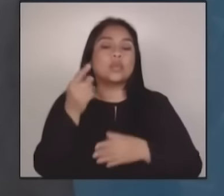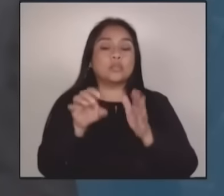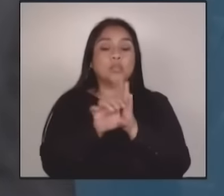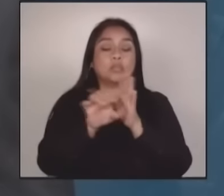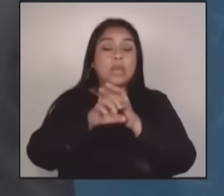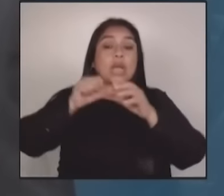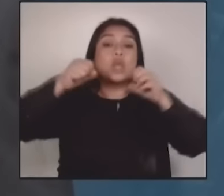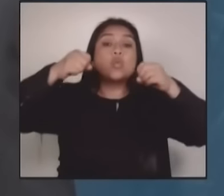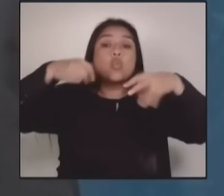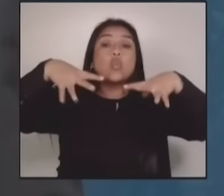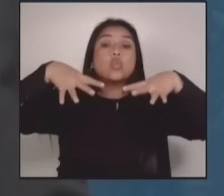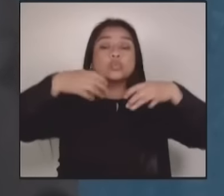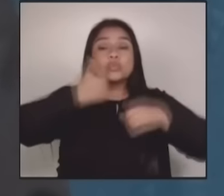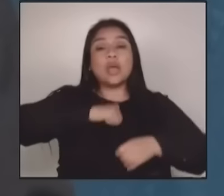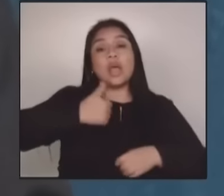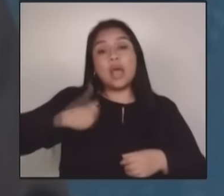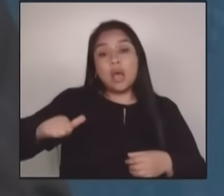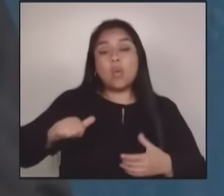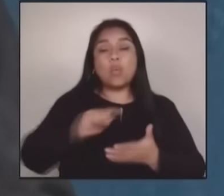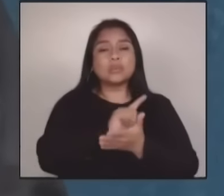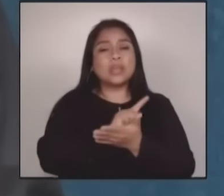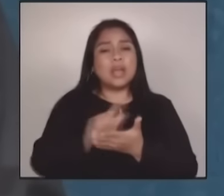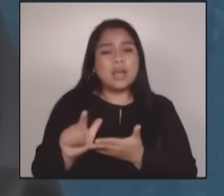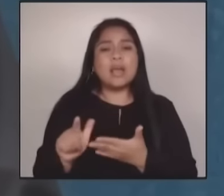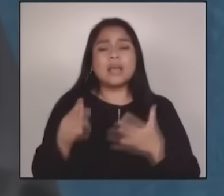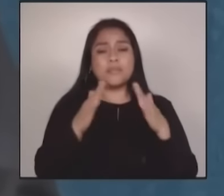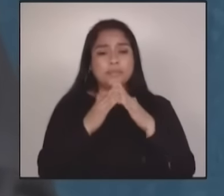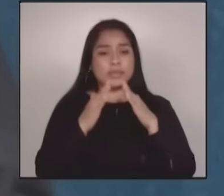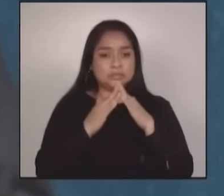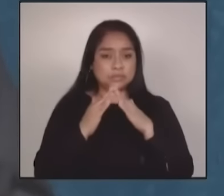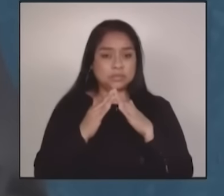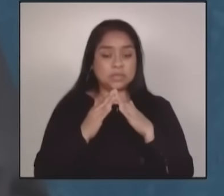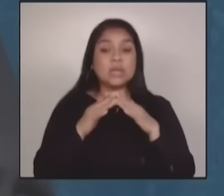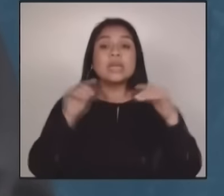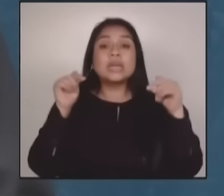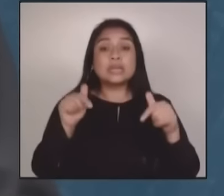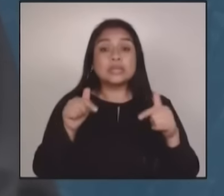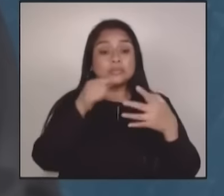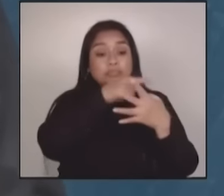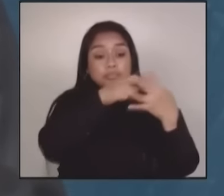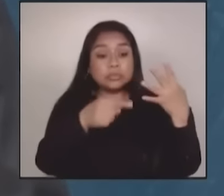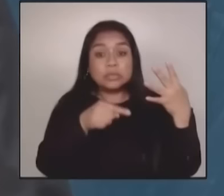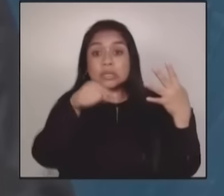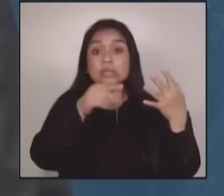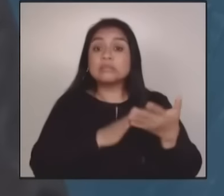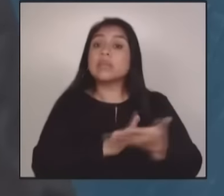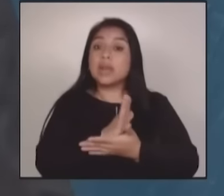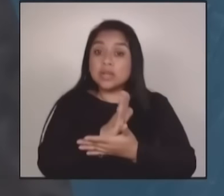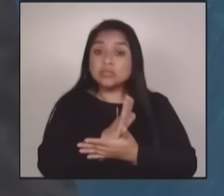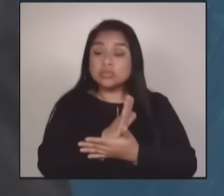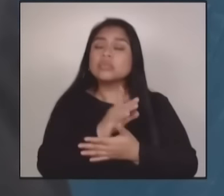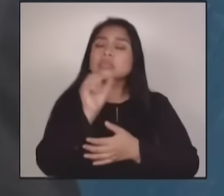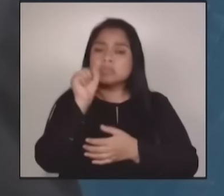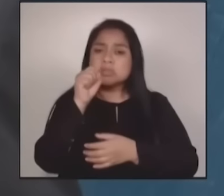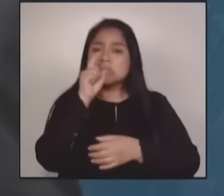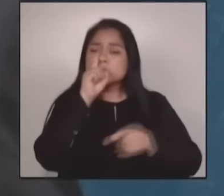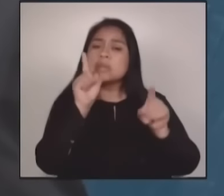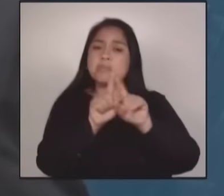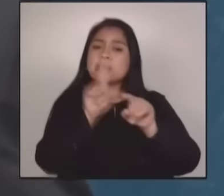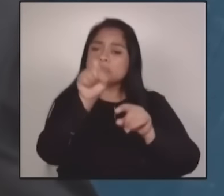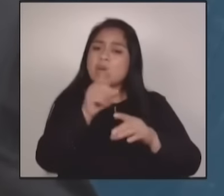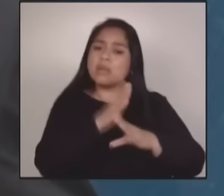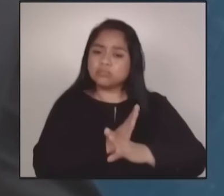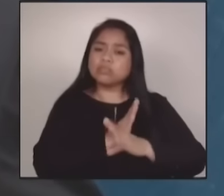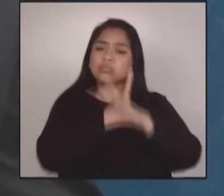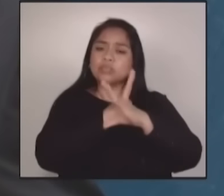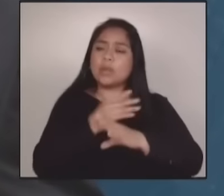electricidad, agua, saneamiento y vivienda. Estos no solo son derechos que debemos asegurar para